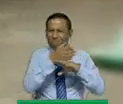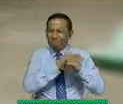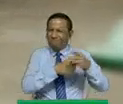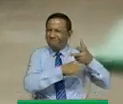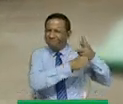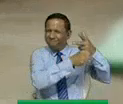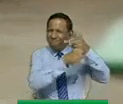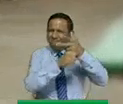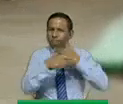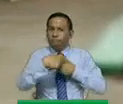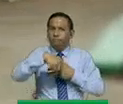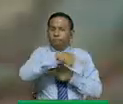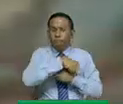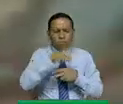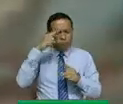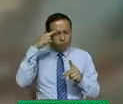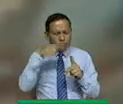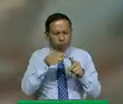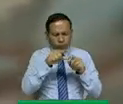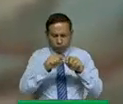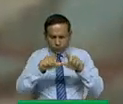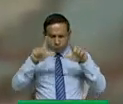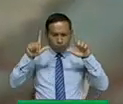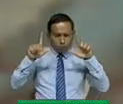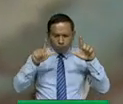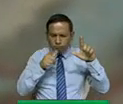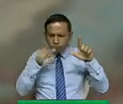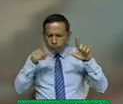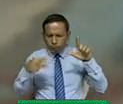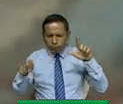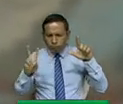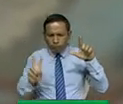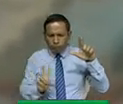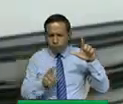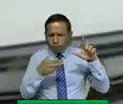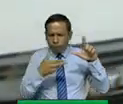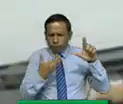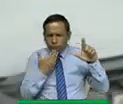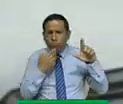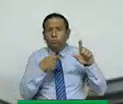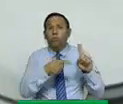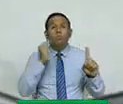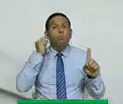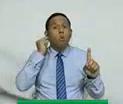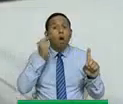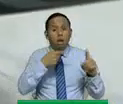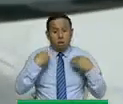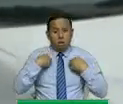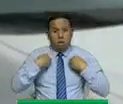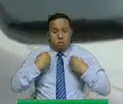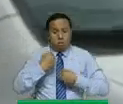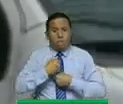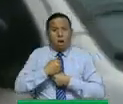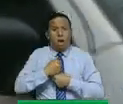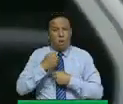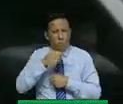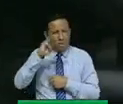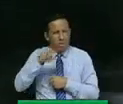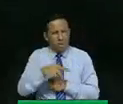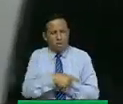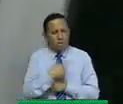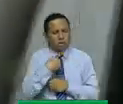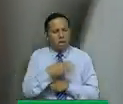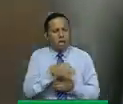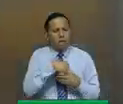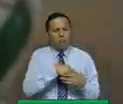poder identificar a los sicarios. El cuerpo de Bravo Espinosa, quien vestía el uniforme de trabajo, fue trasladado a la morgue de la